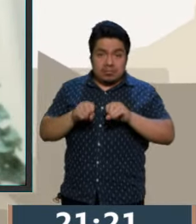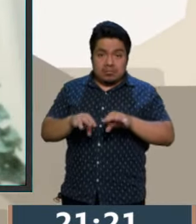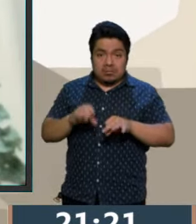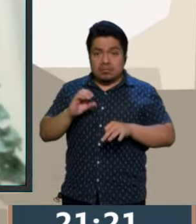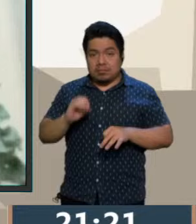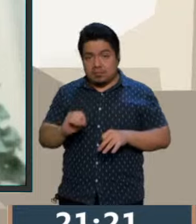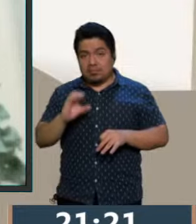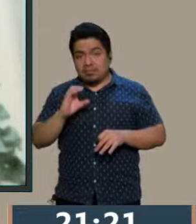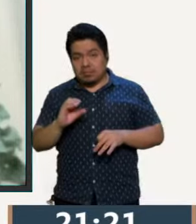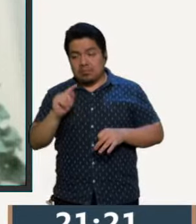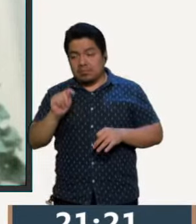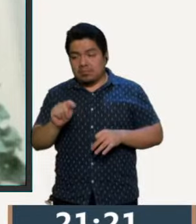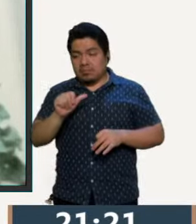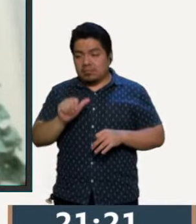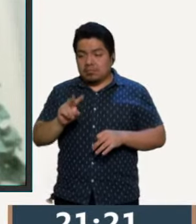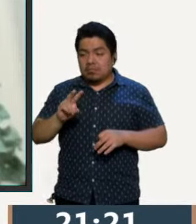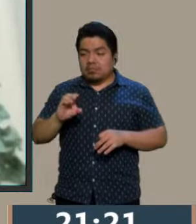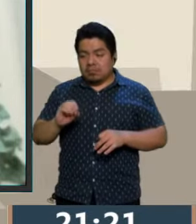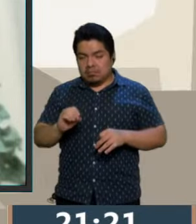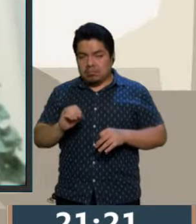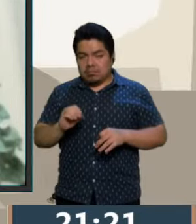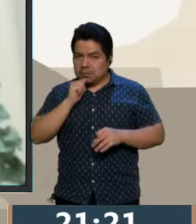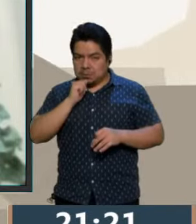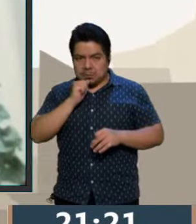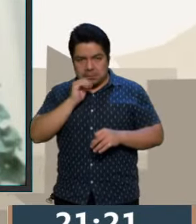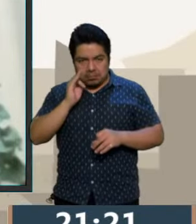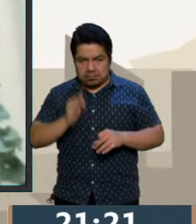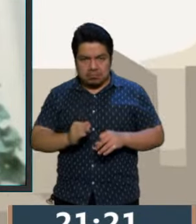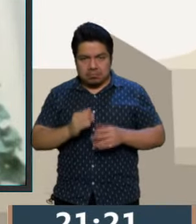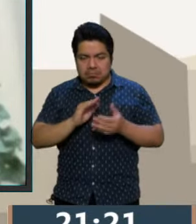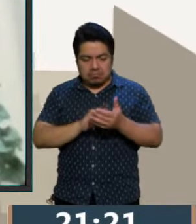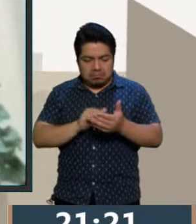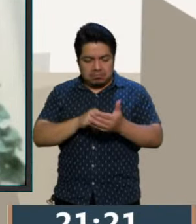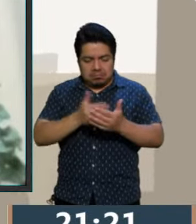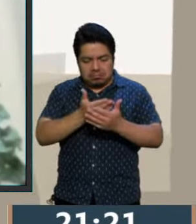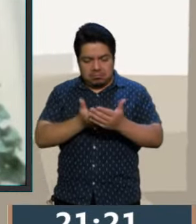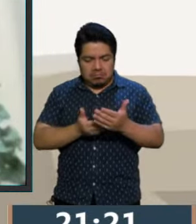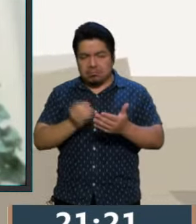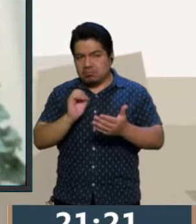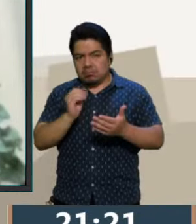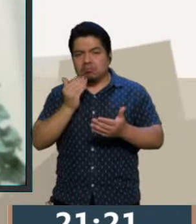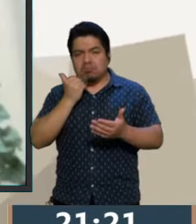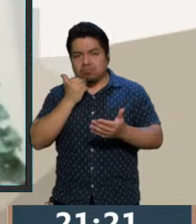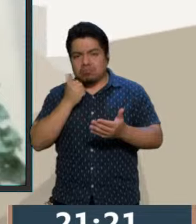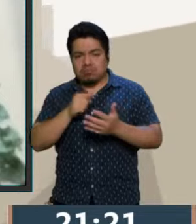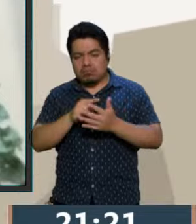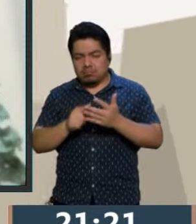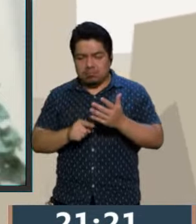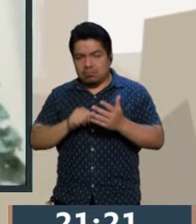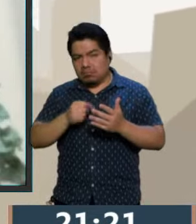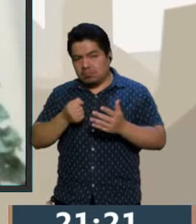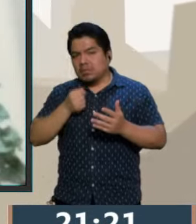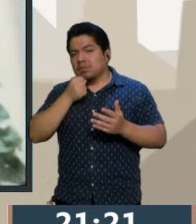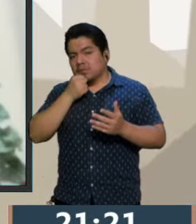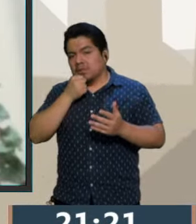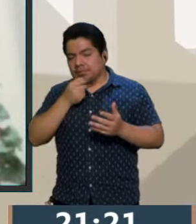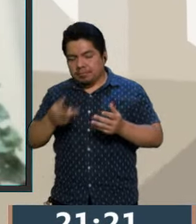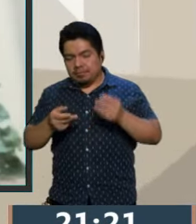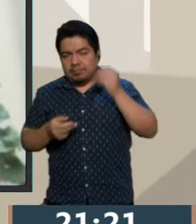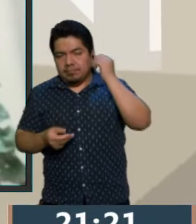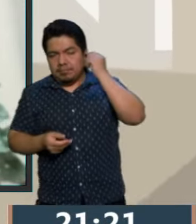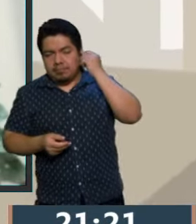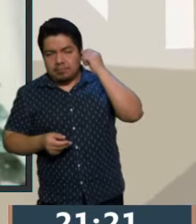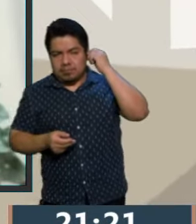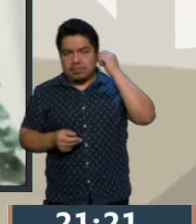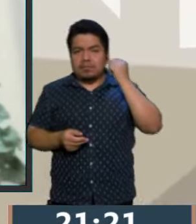Octavio Aguilar Valenzuela. Eso estaría por confirmarse, eso no viene en el expediente, solo viene en versiones periodísticas. Eh,